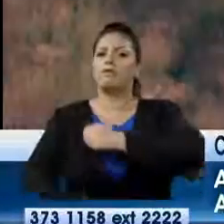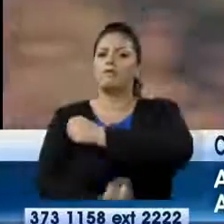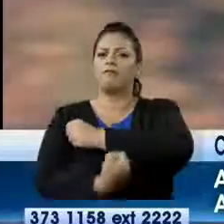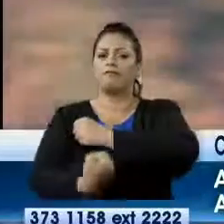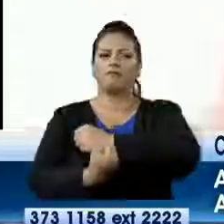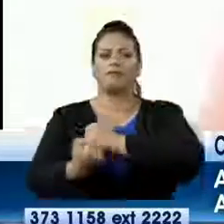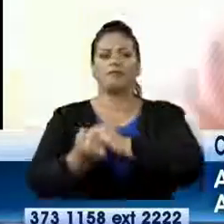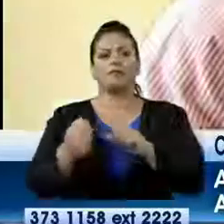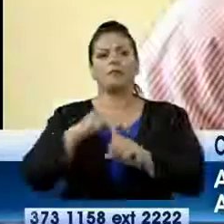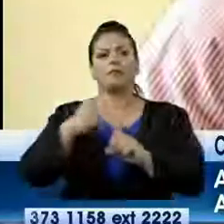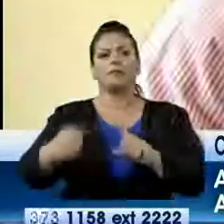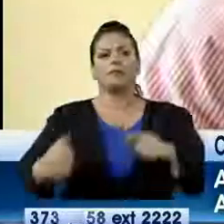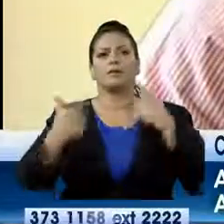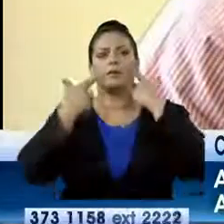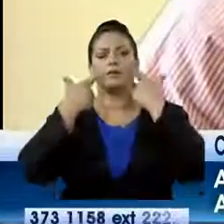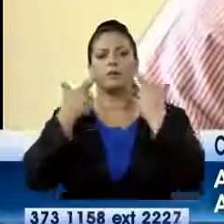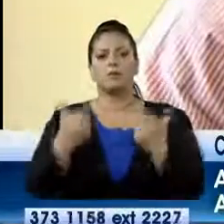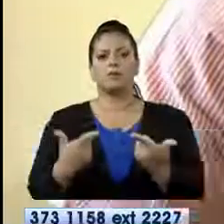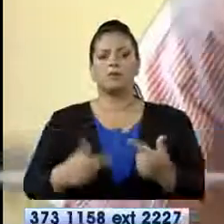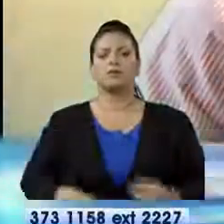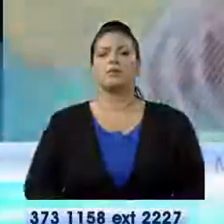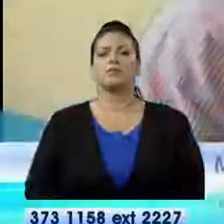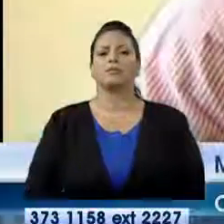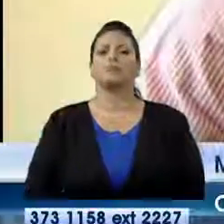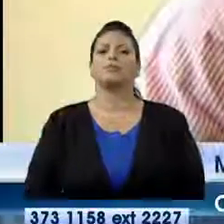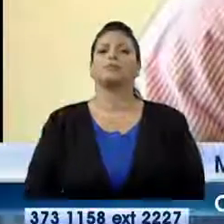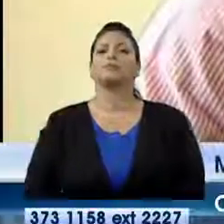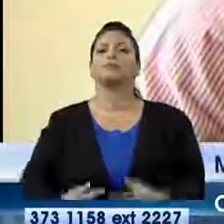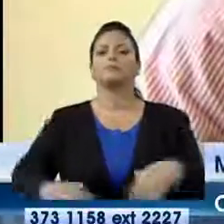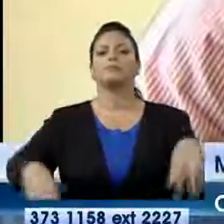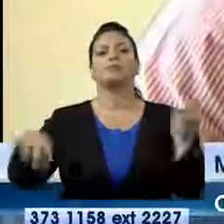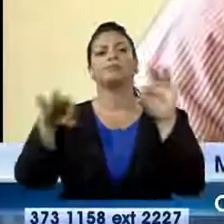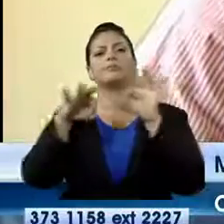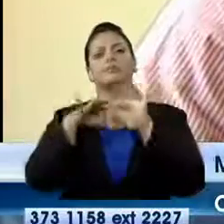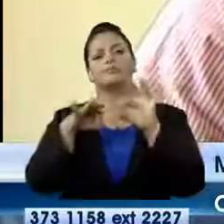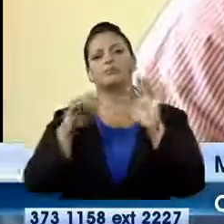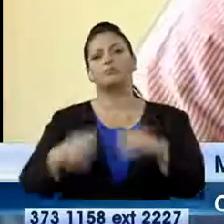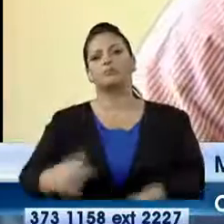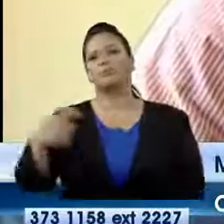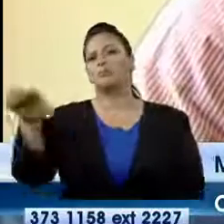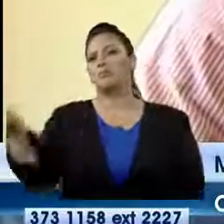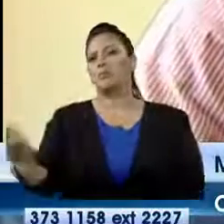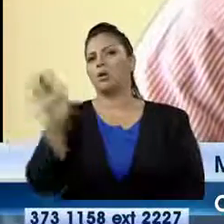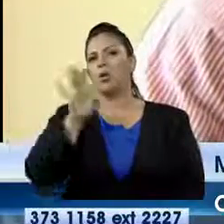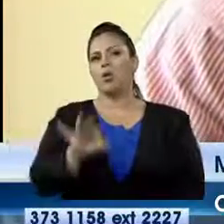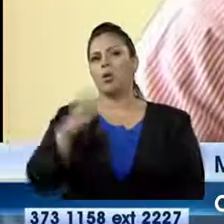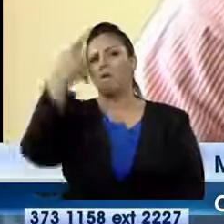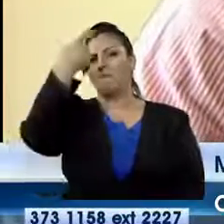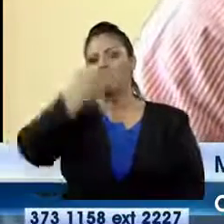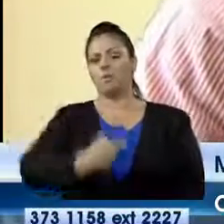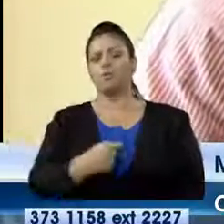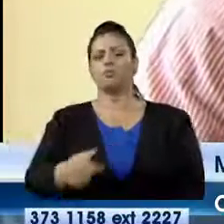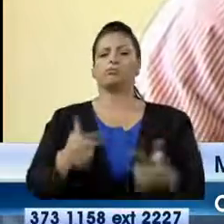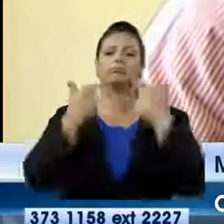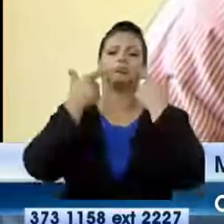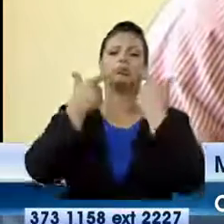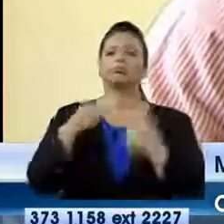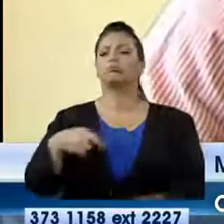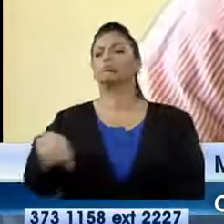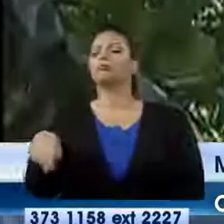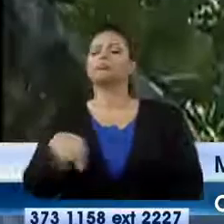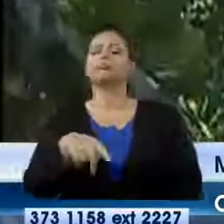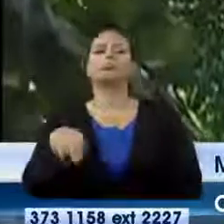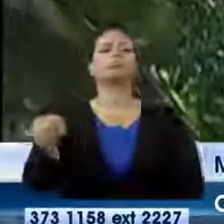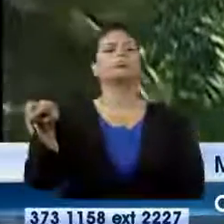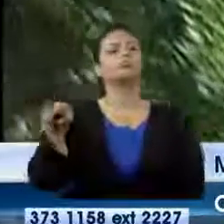de la urbe. Sí debería existir algún sistema de alerta temprano, tipo guardaparques que puedan estar monitoreando estas áreas